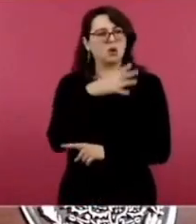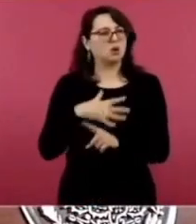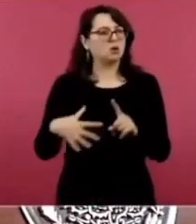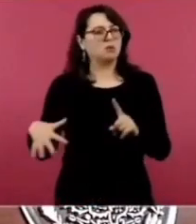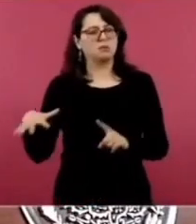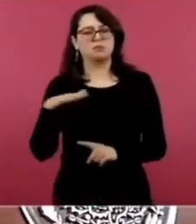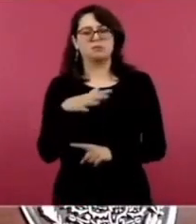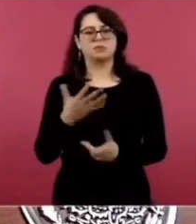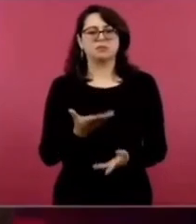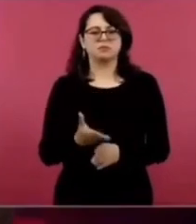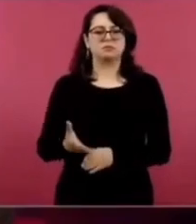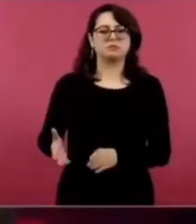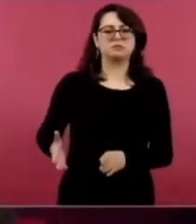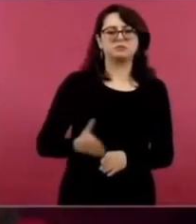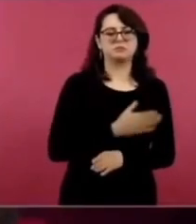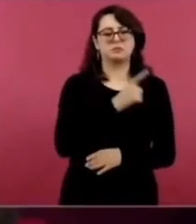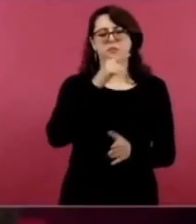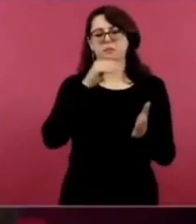90